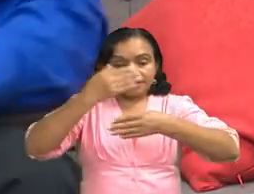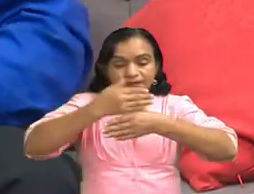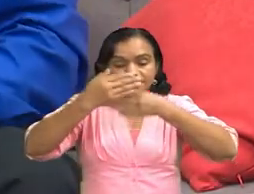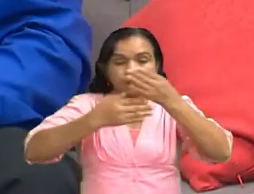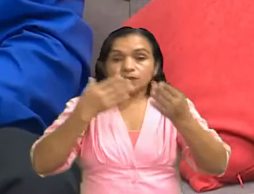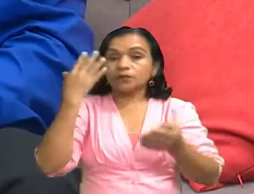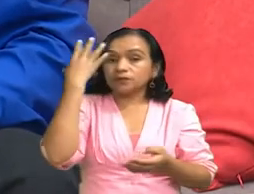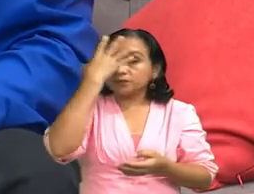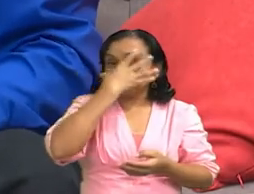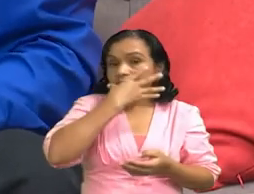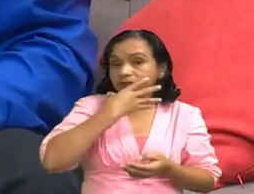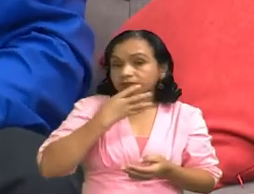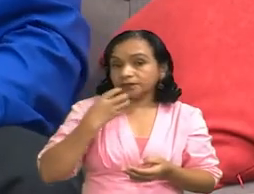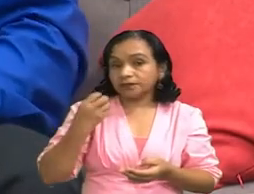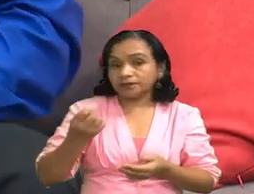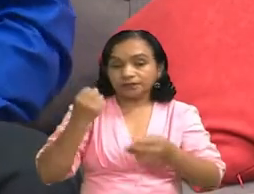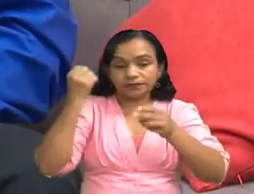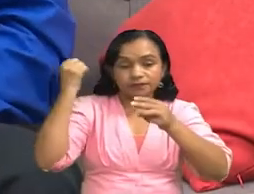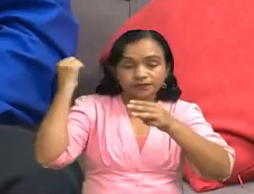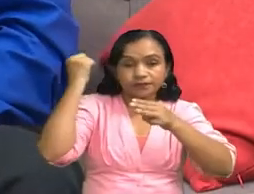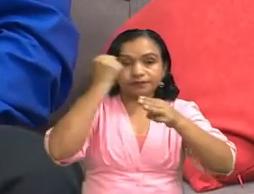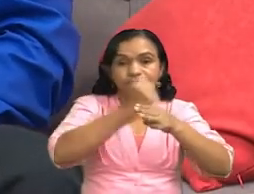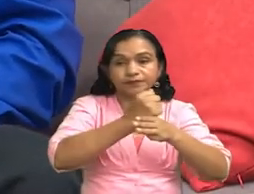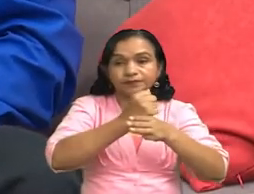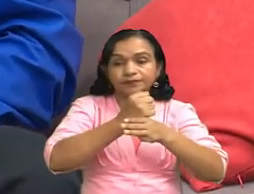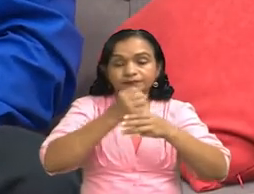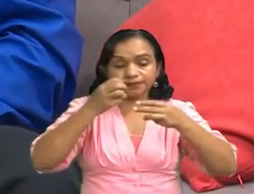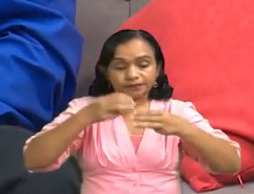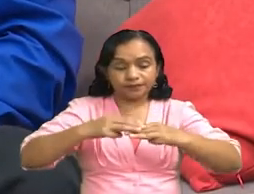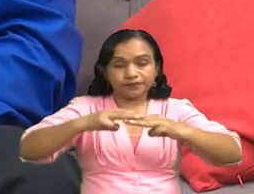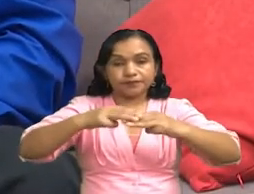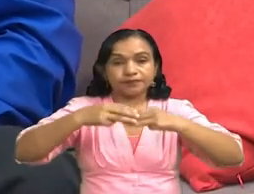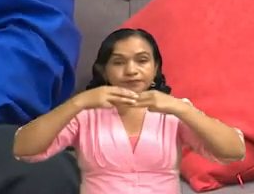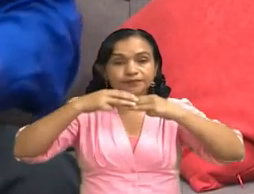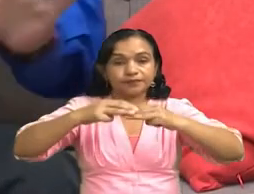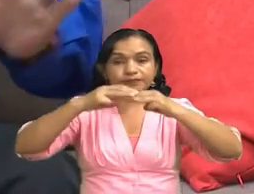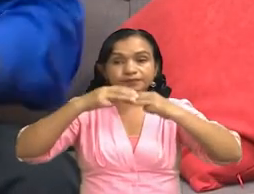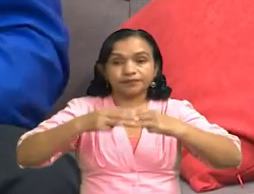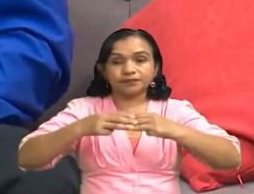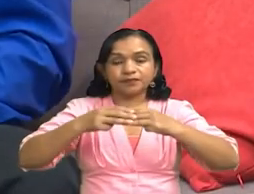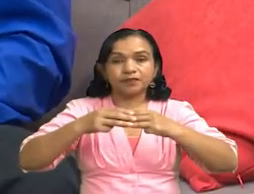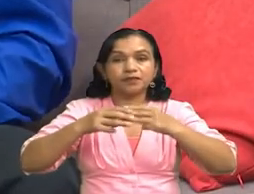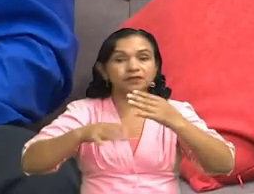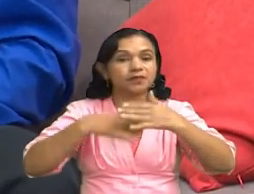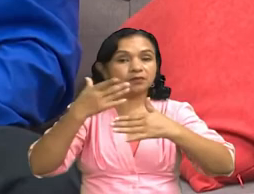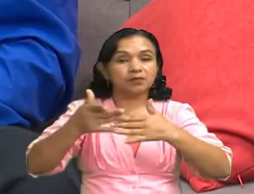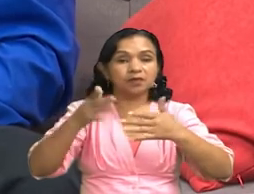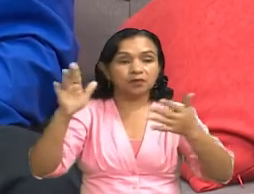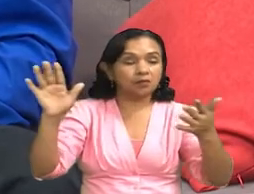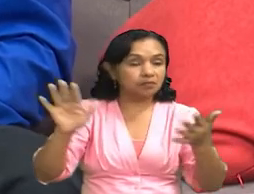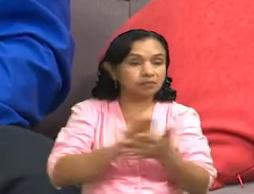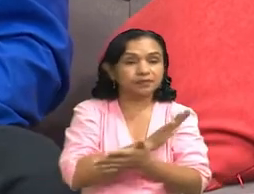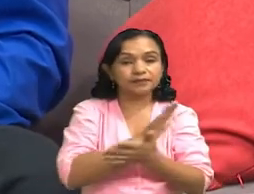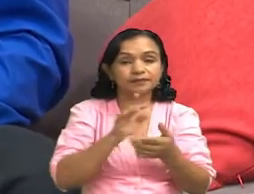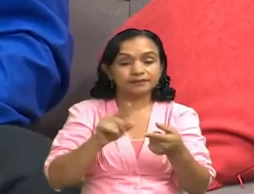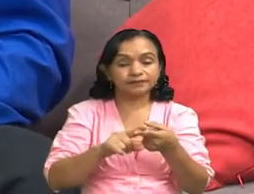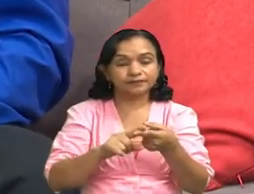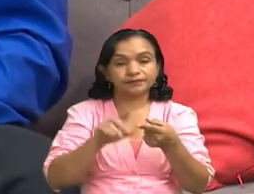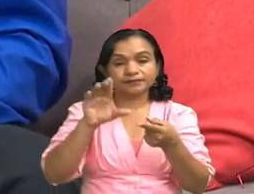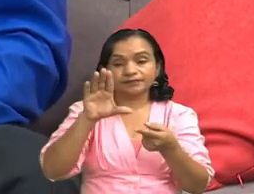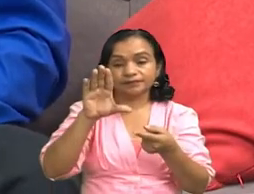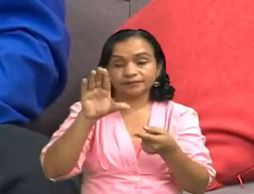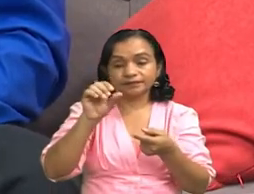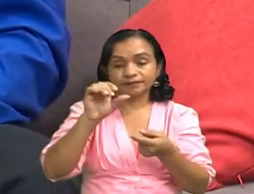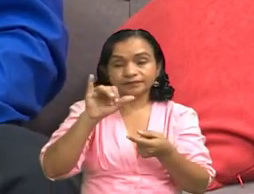lindo. Mira, había un matadero en Matiares. Ok. Lo desbarataron. El matadero del cacique era